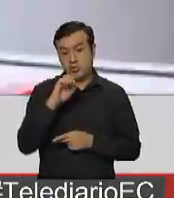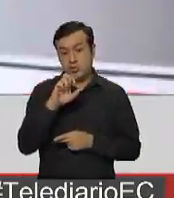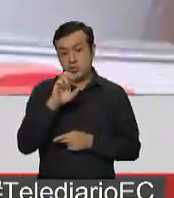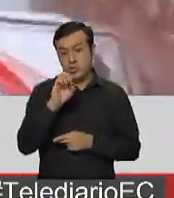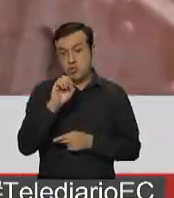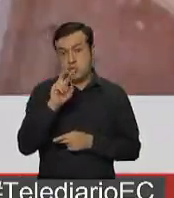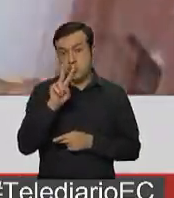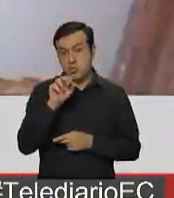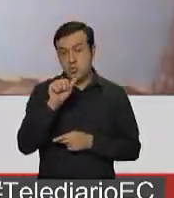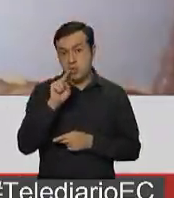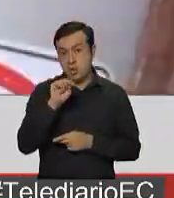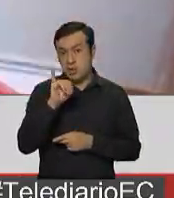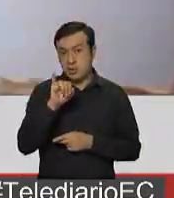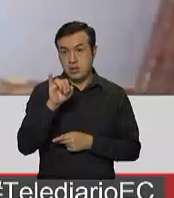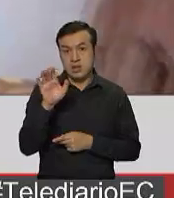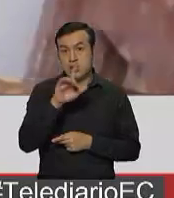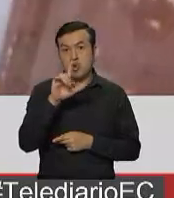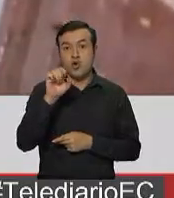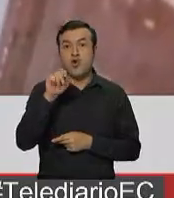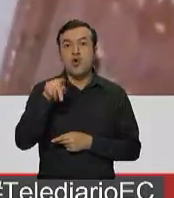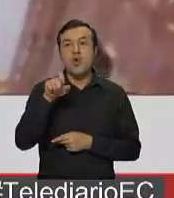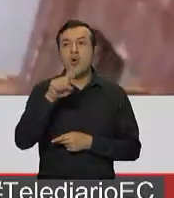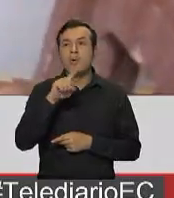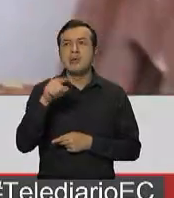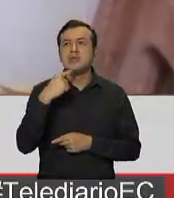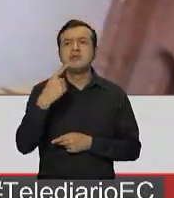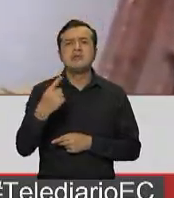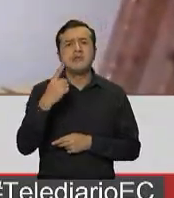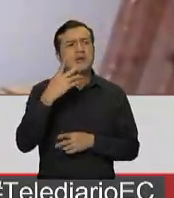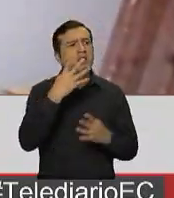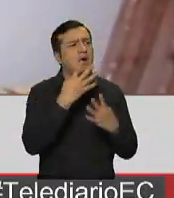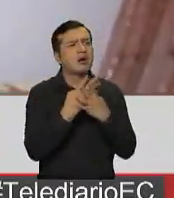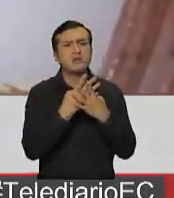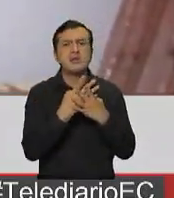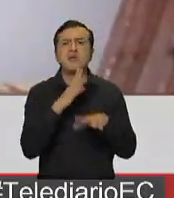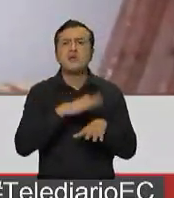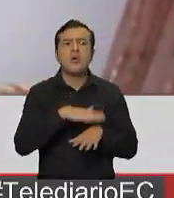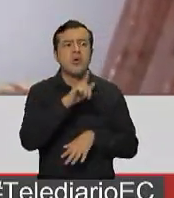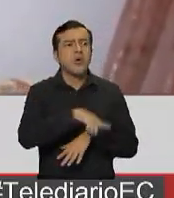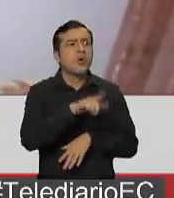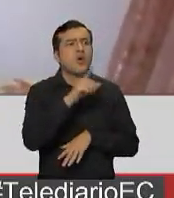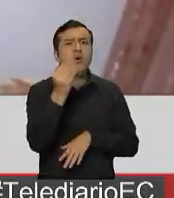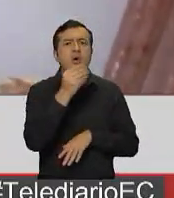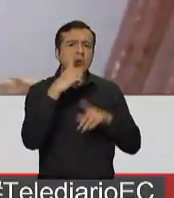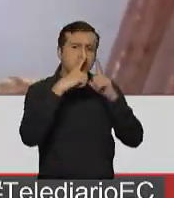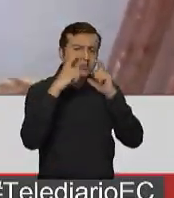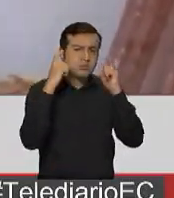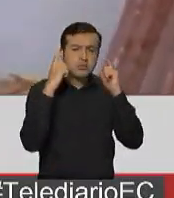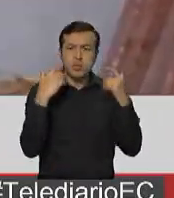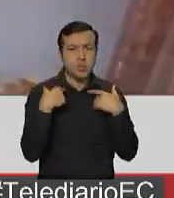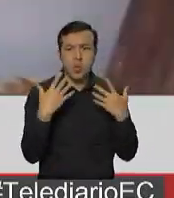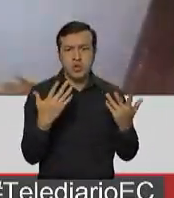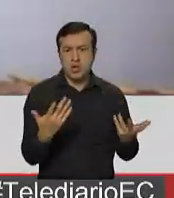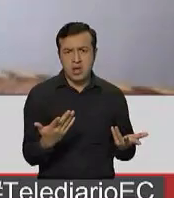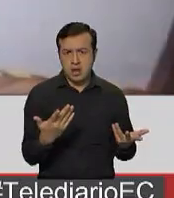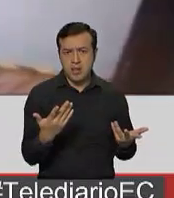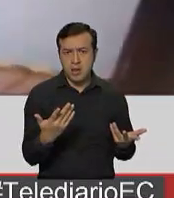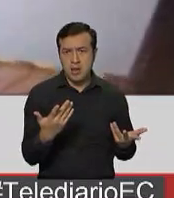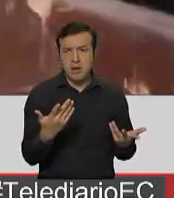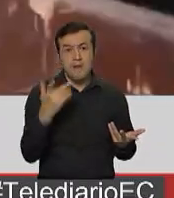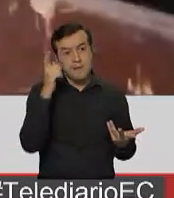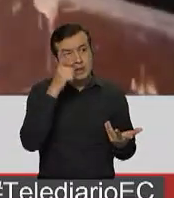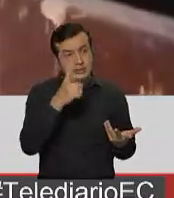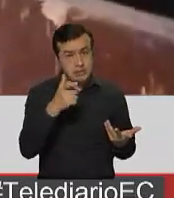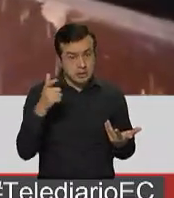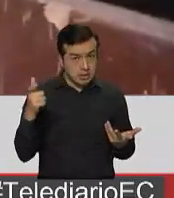luego de que circularan en redes sociales que el motivo de la detención fue que el joven no llevaba puesta la mascarilla en la calle, algo que la